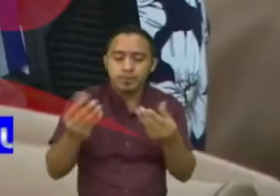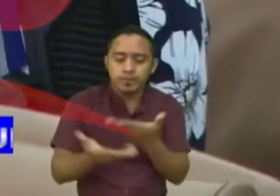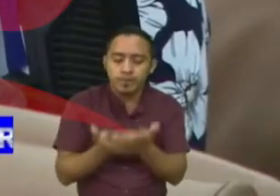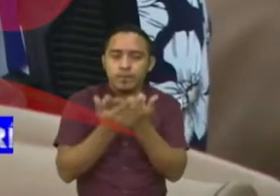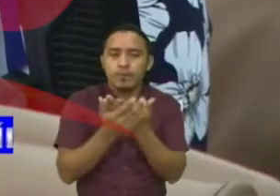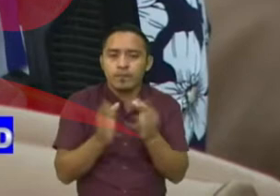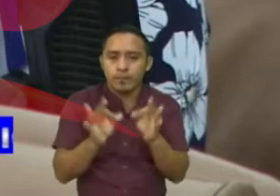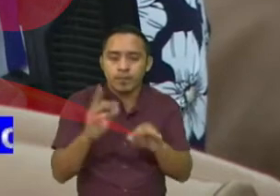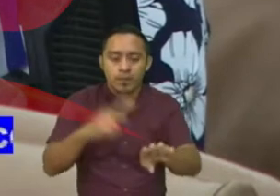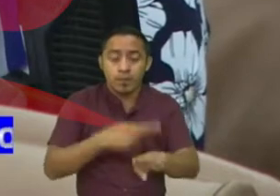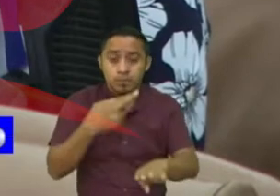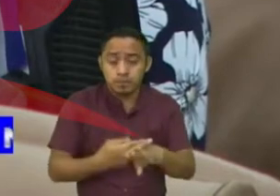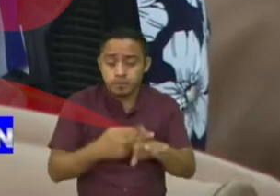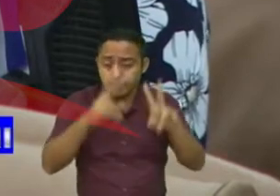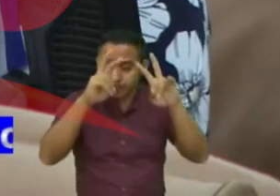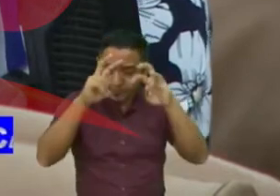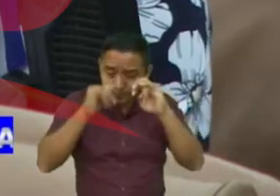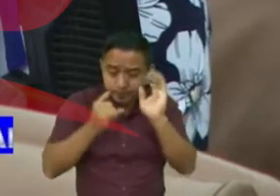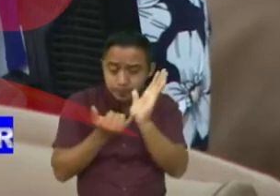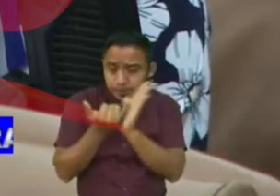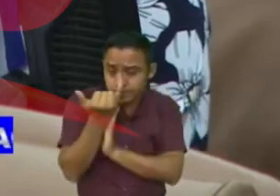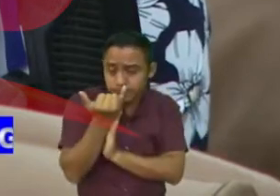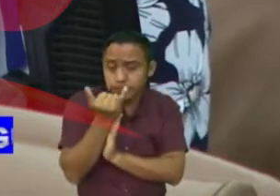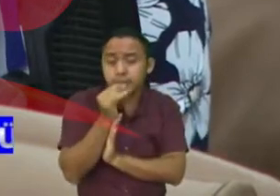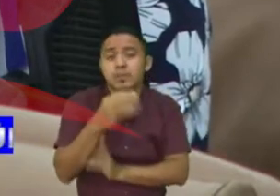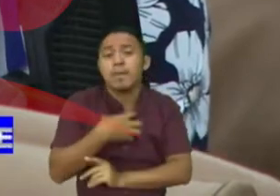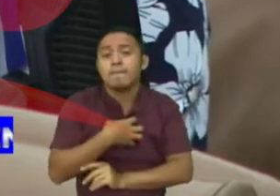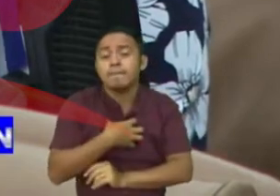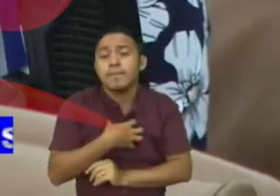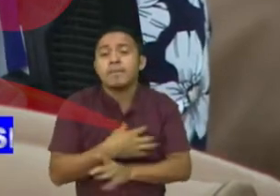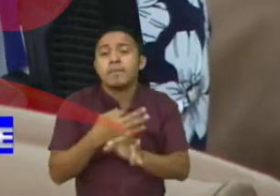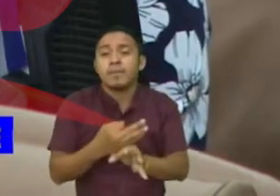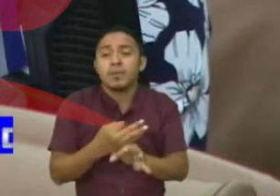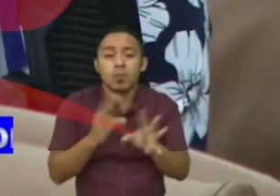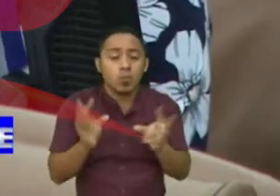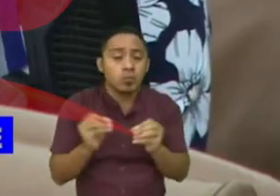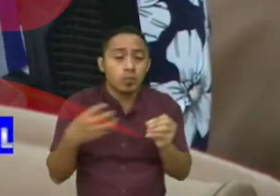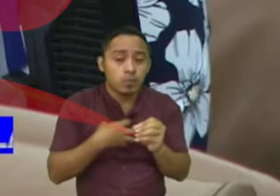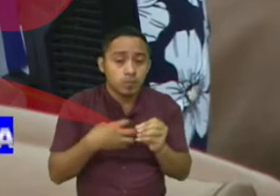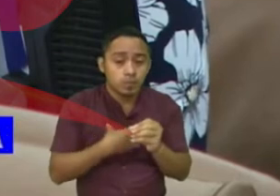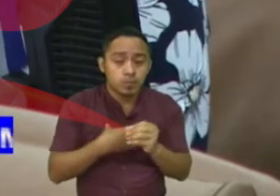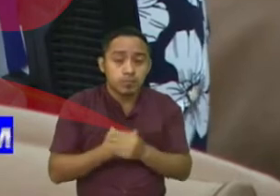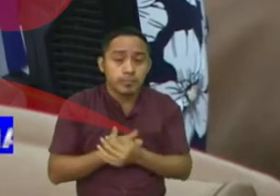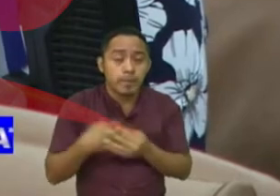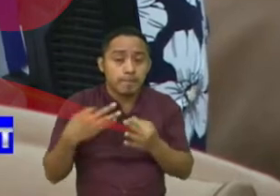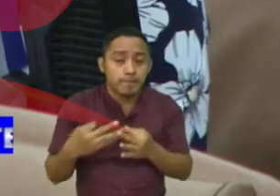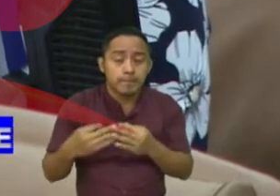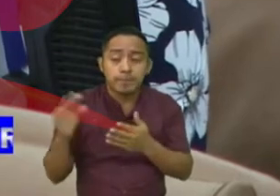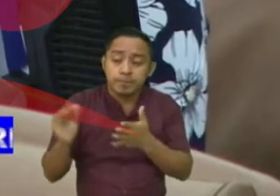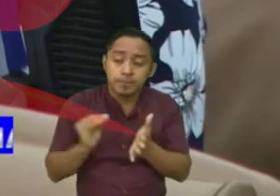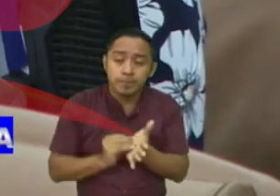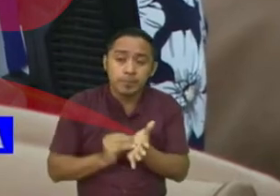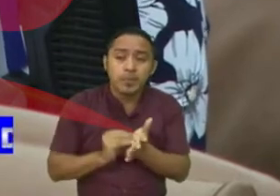el cual consiste en realizar un estudio detallado de las normas que estén vigentes en el universo normativo, con el objetivo de incorporar en